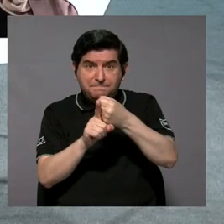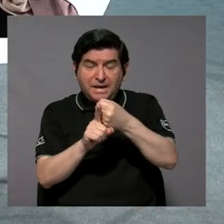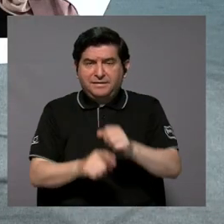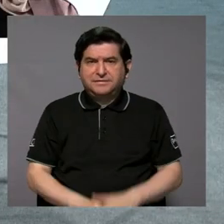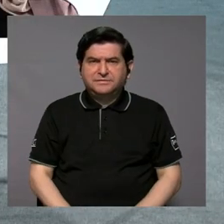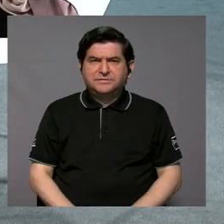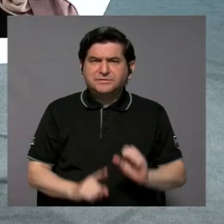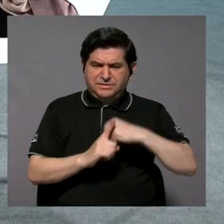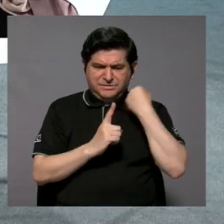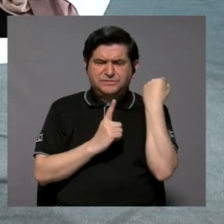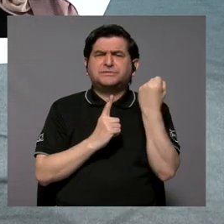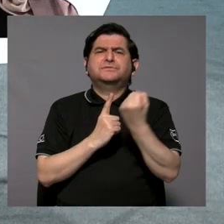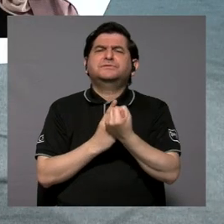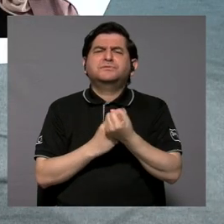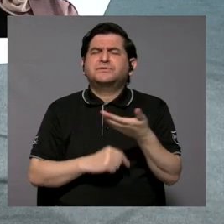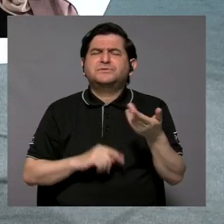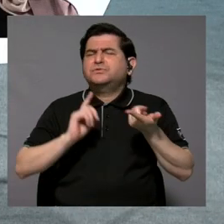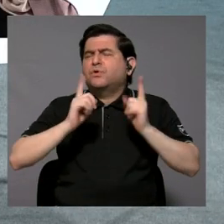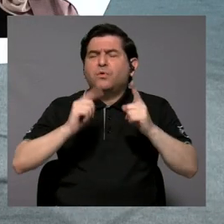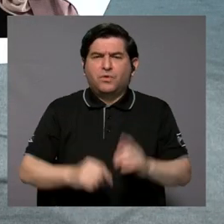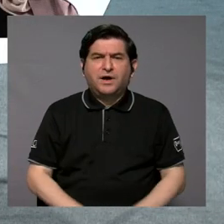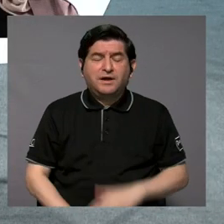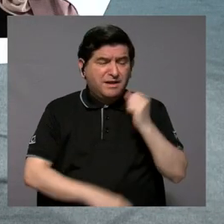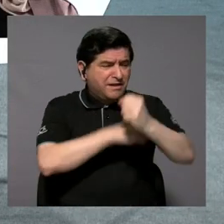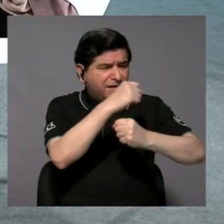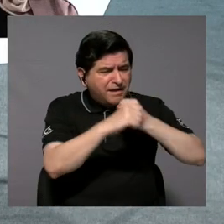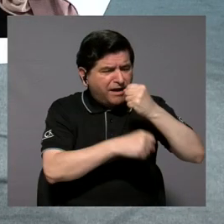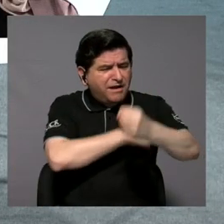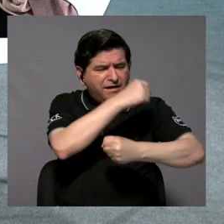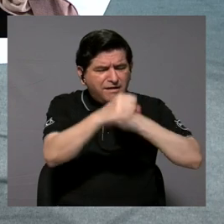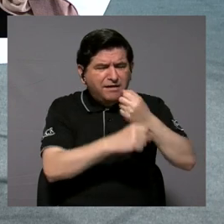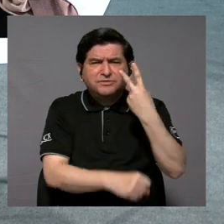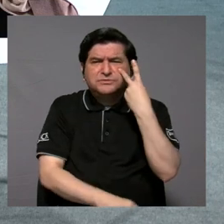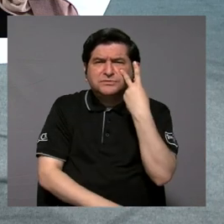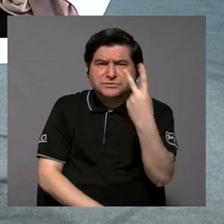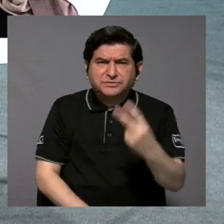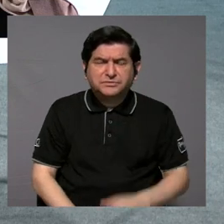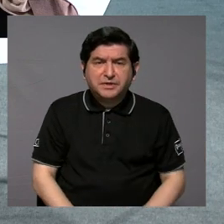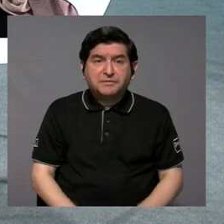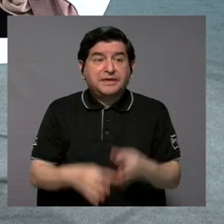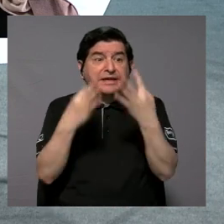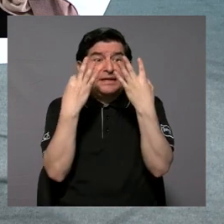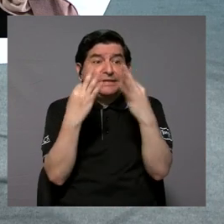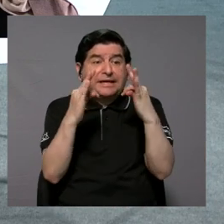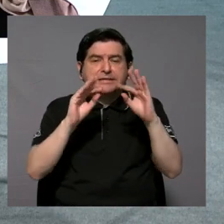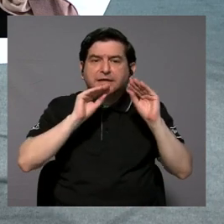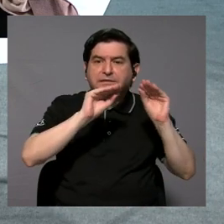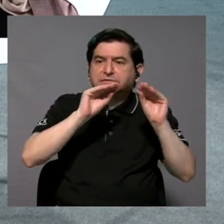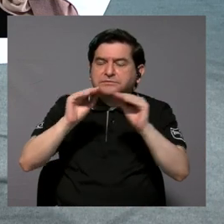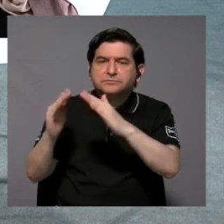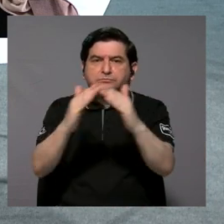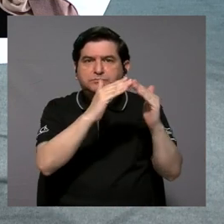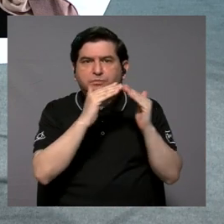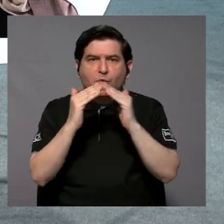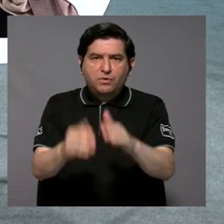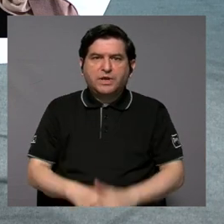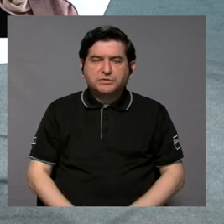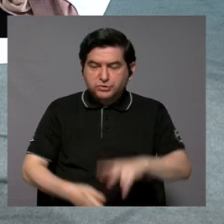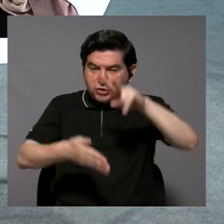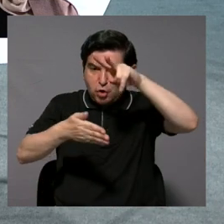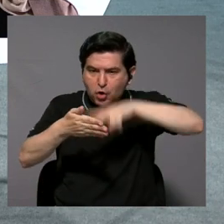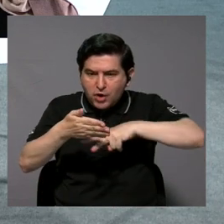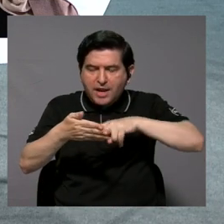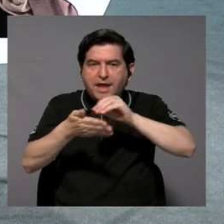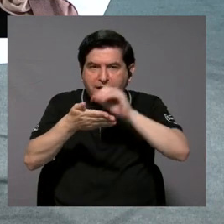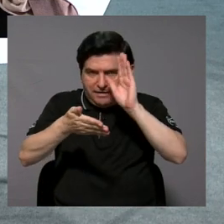ustedes? Puesto que en realidad tenemos años de estar viendo el tratar de educar a la población para que lea